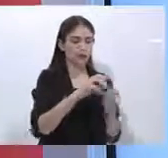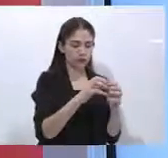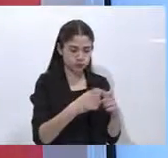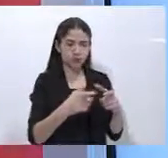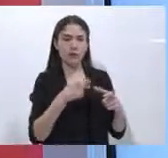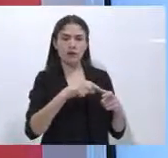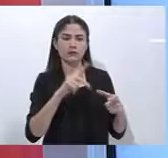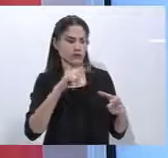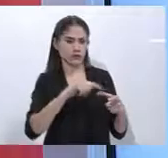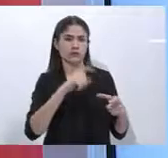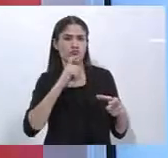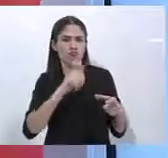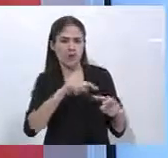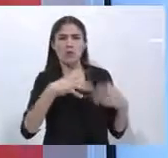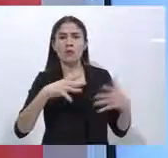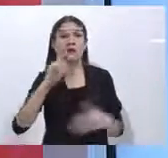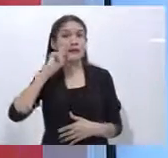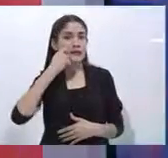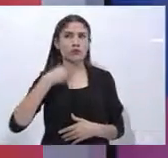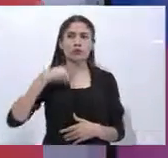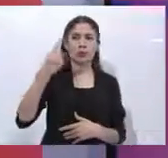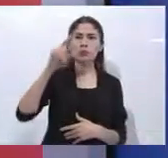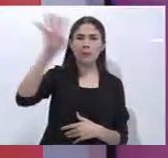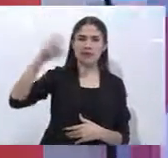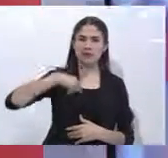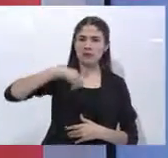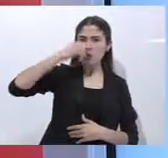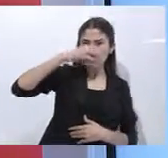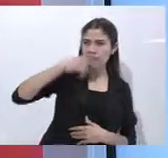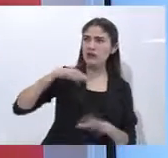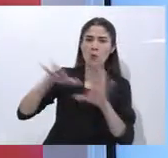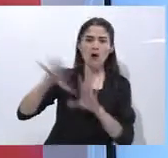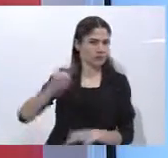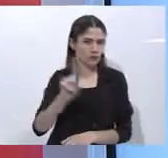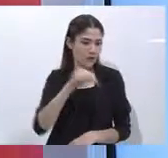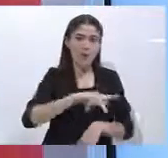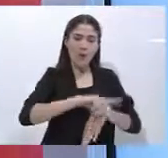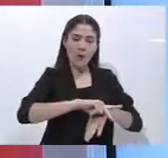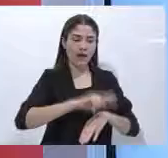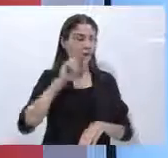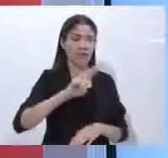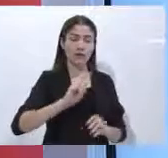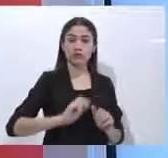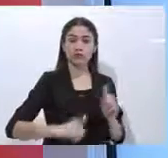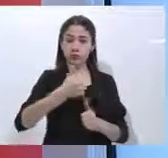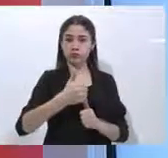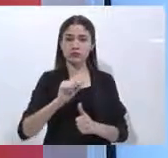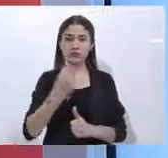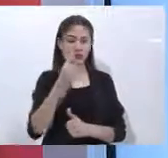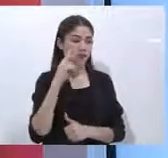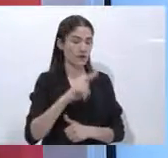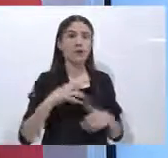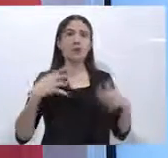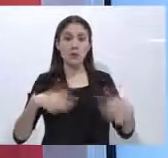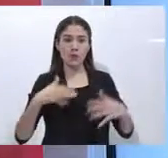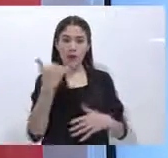tomate argentino de otro país tropezamos un poquito con el último eslabón de